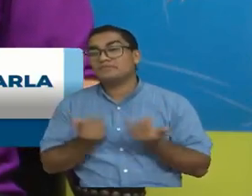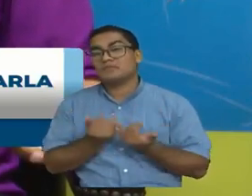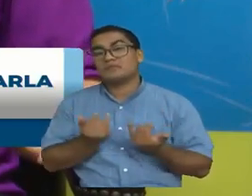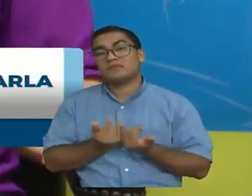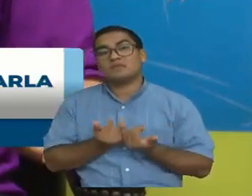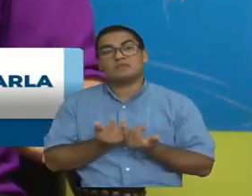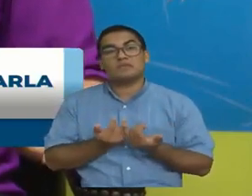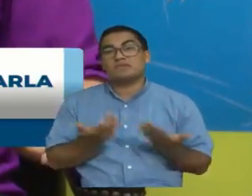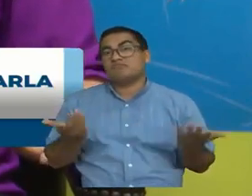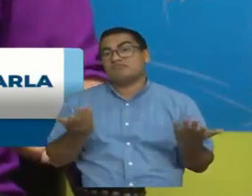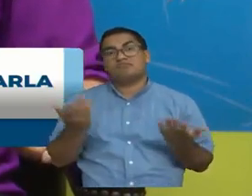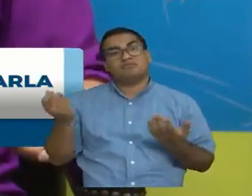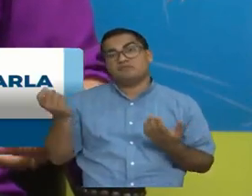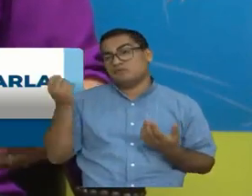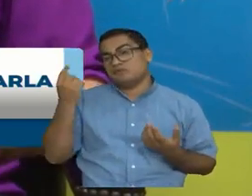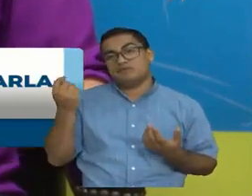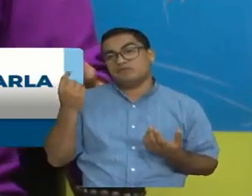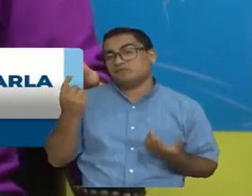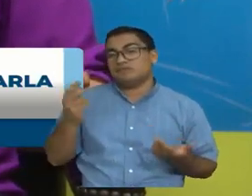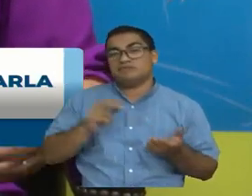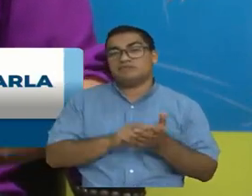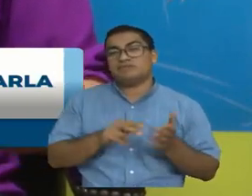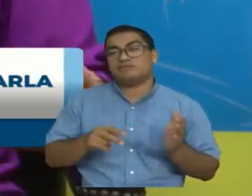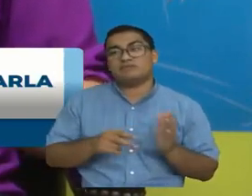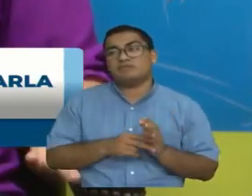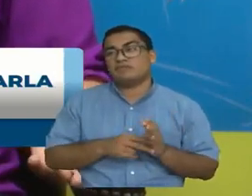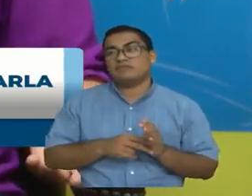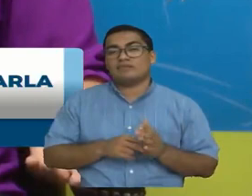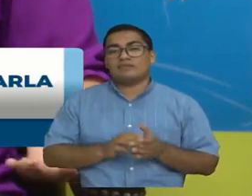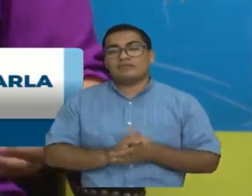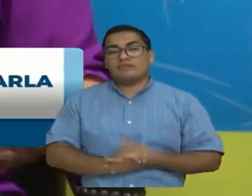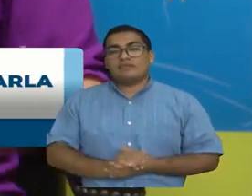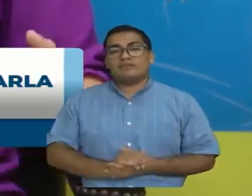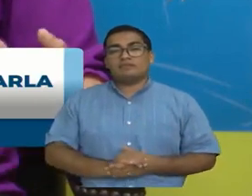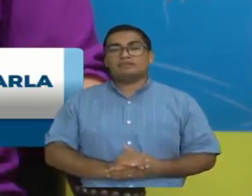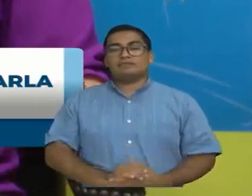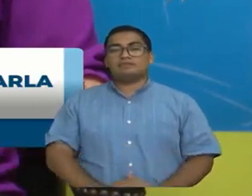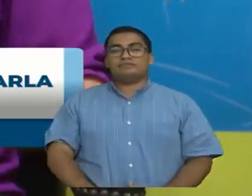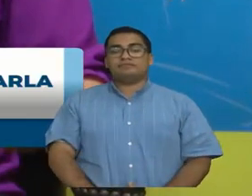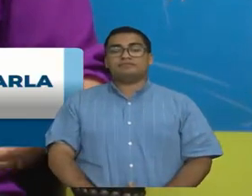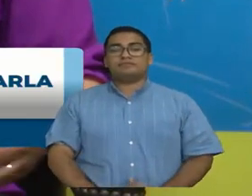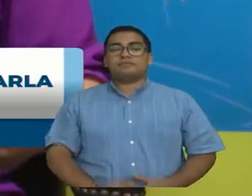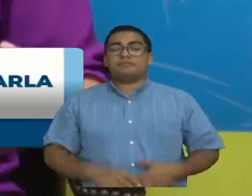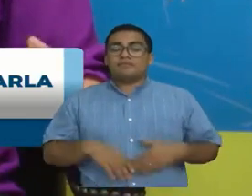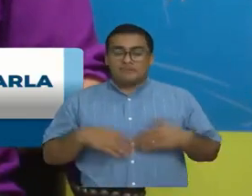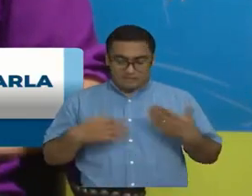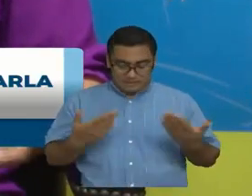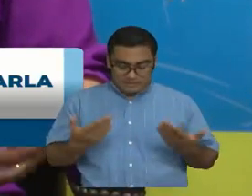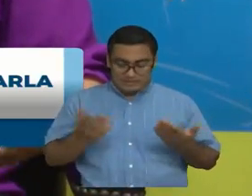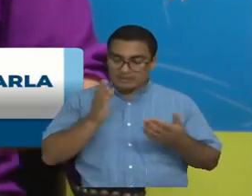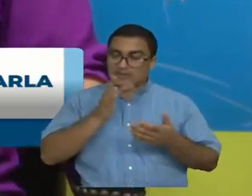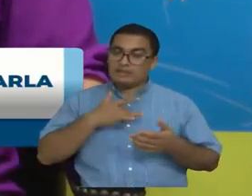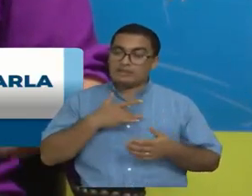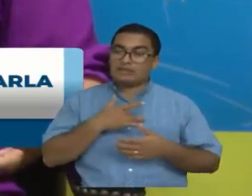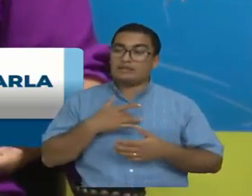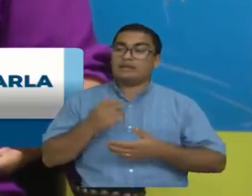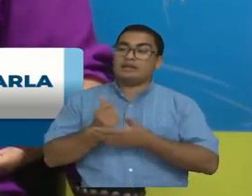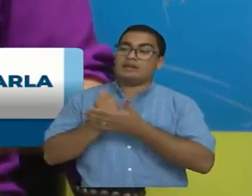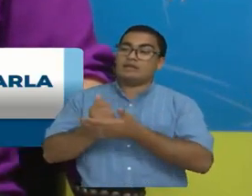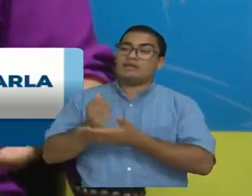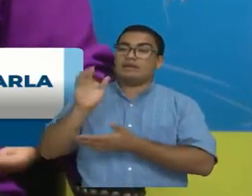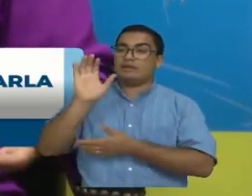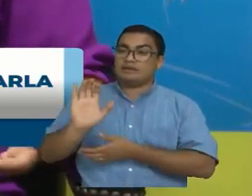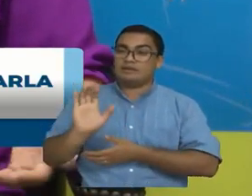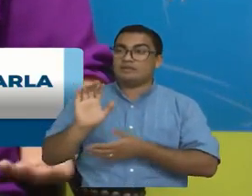nuestras energías y no vamos a encontrar buena productividad. Entonces necesitamos ayudar al niño en cosas básicas